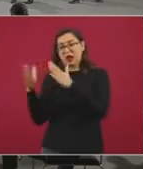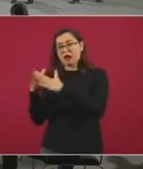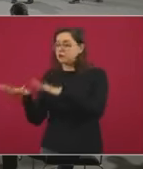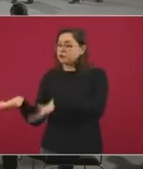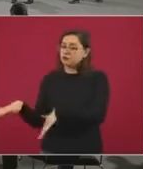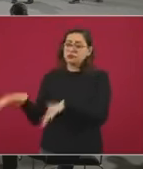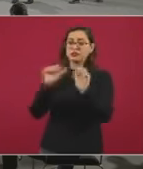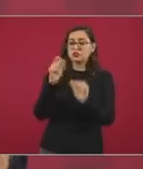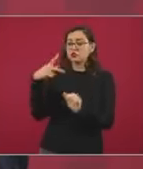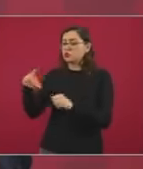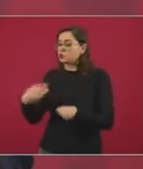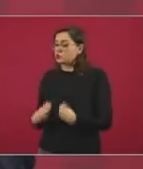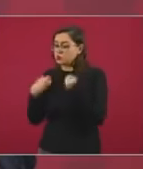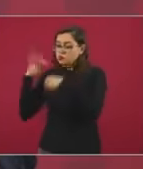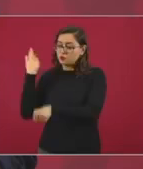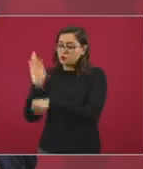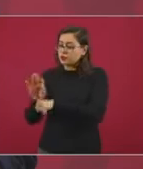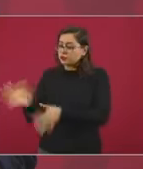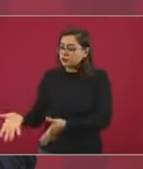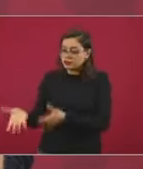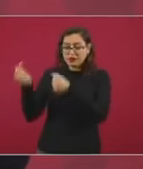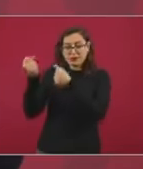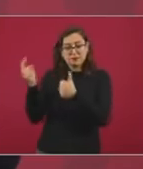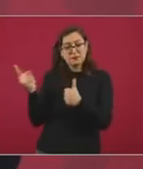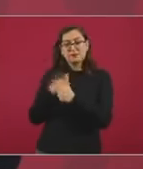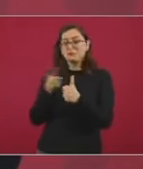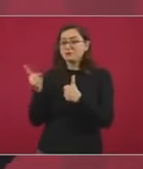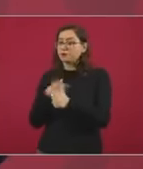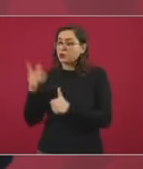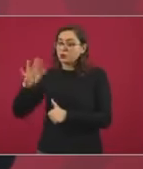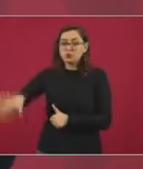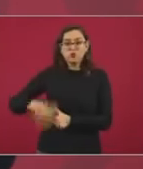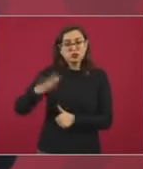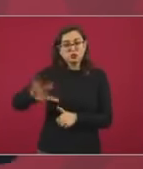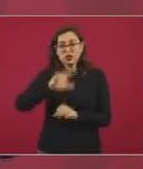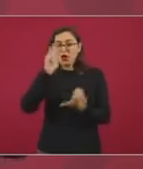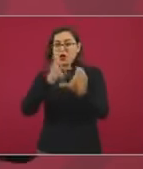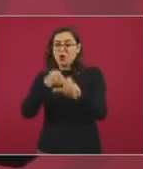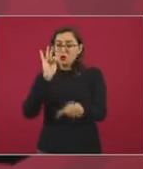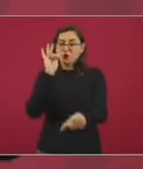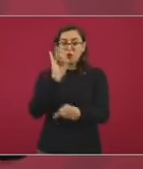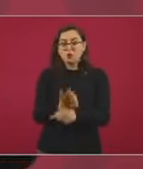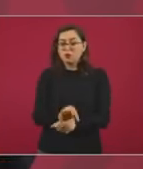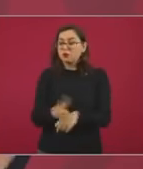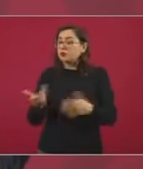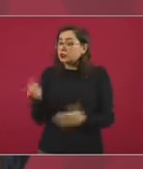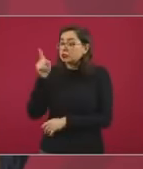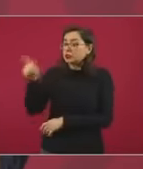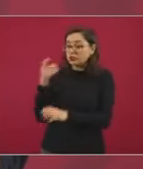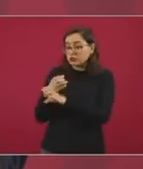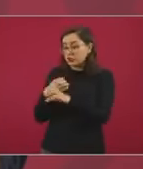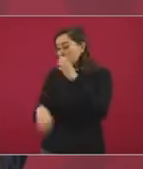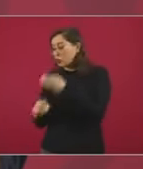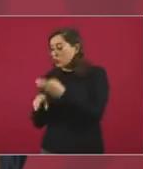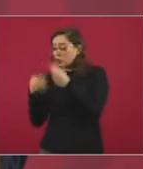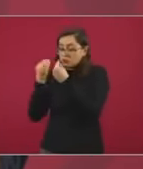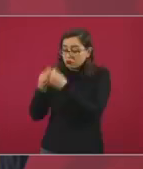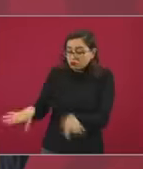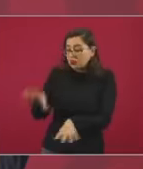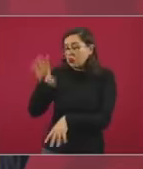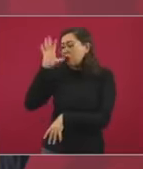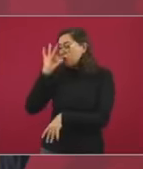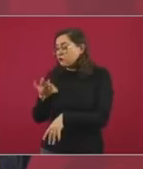más importante era la vida, que buscaran refugio, que se protegieran, que lo que